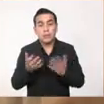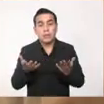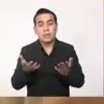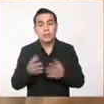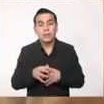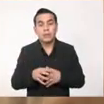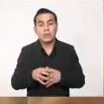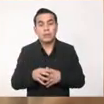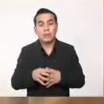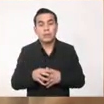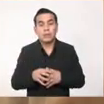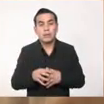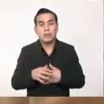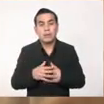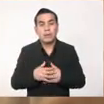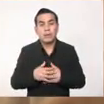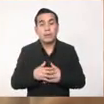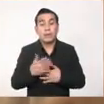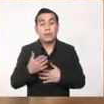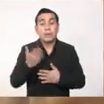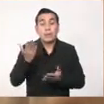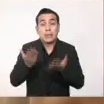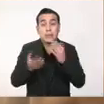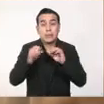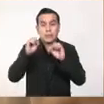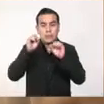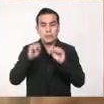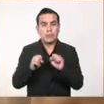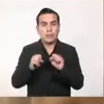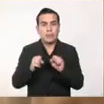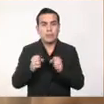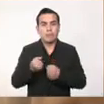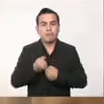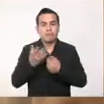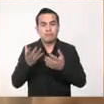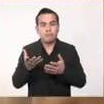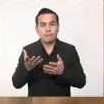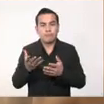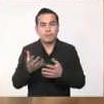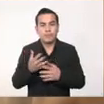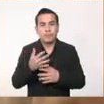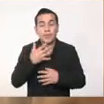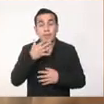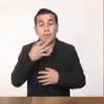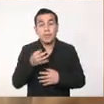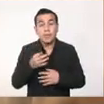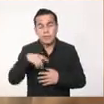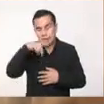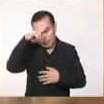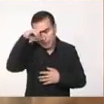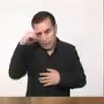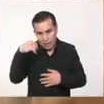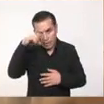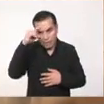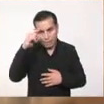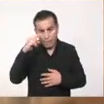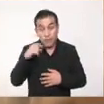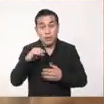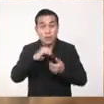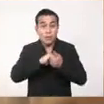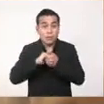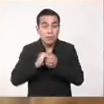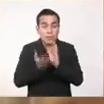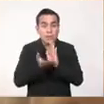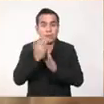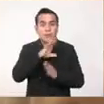y, bueno, y también la posibilidad de poder compartir con usted y de poder trabajar juntos para el bienestar